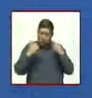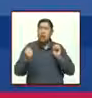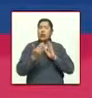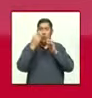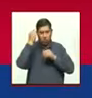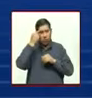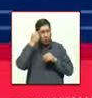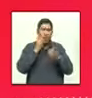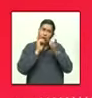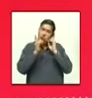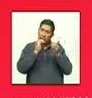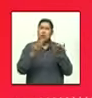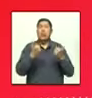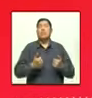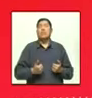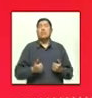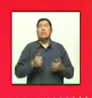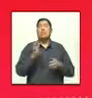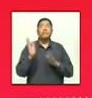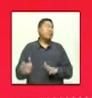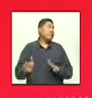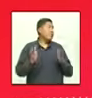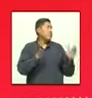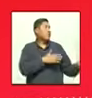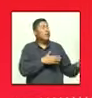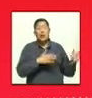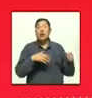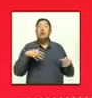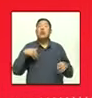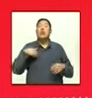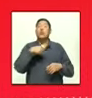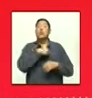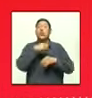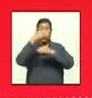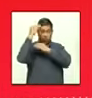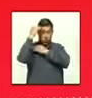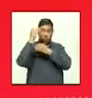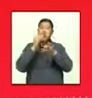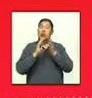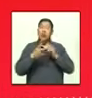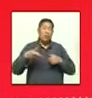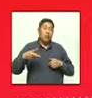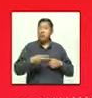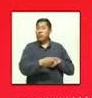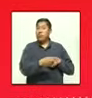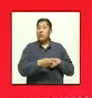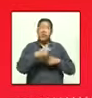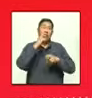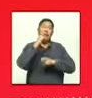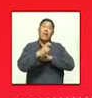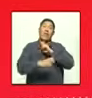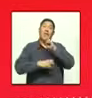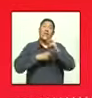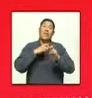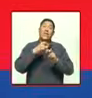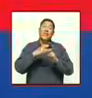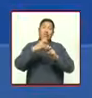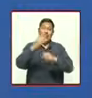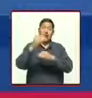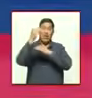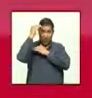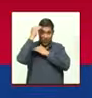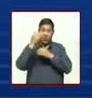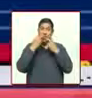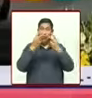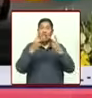nosotros. Muy bien, cambiamos. Nos vamos hasta Santa Cruz porque en este momento está siendo inaugurada la feria en Santa Cruz, la Expo